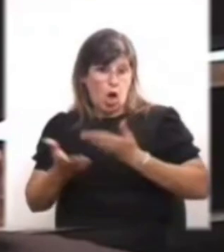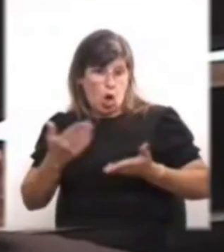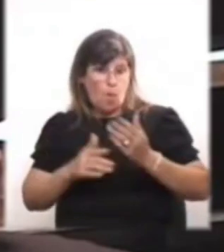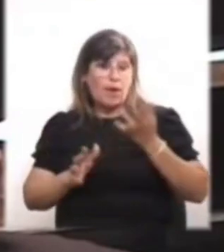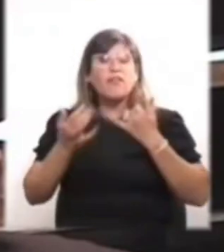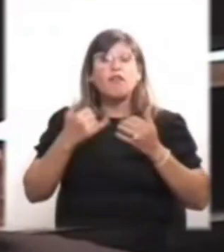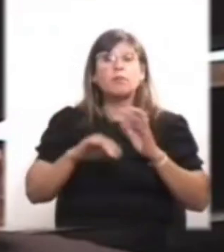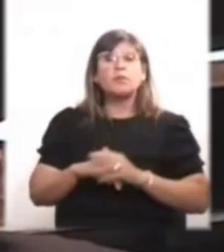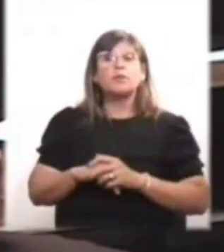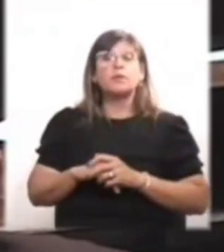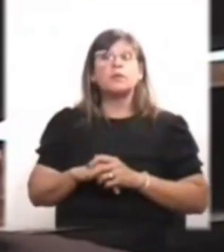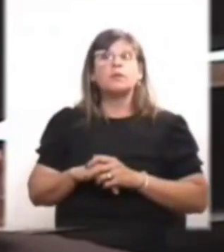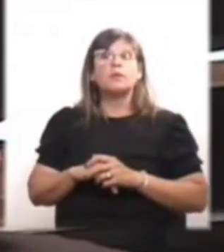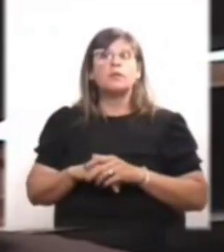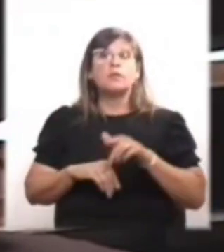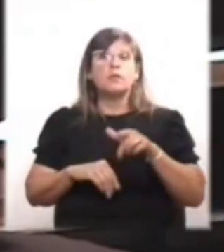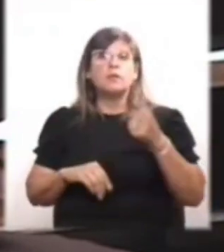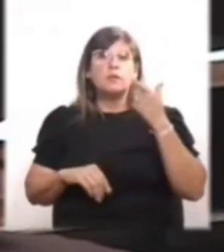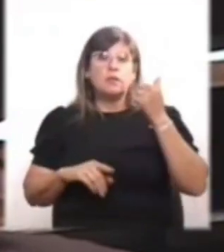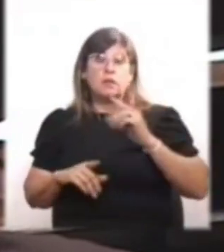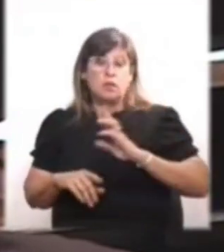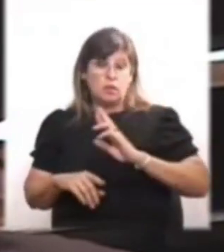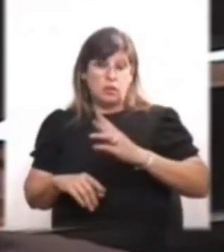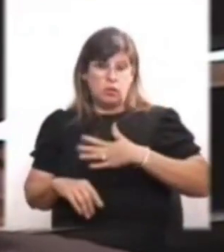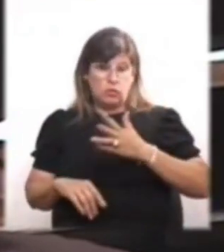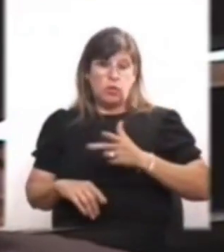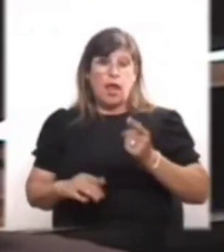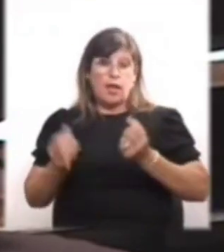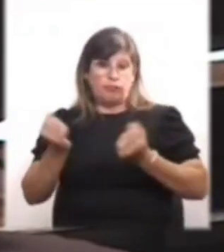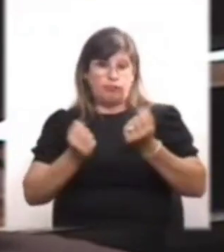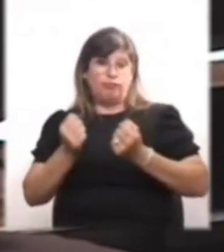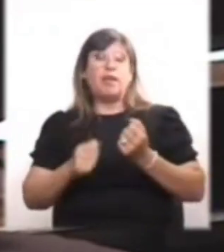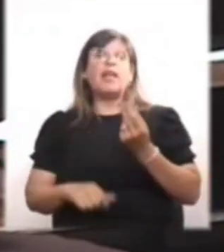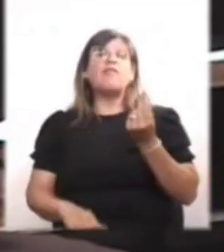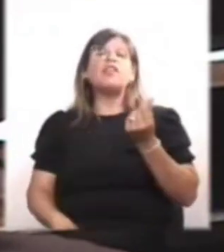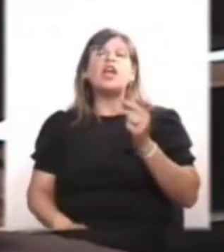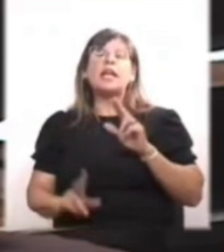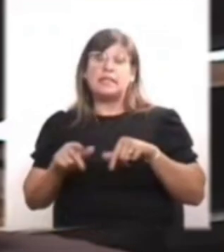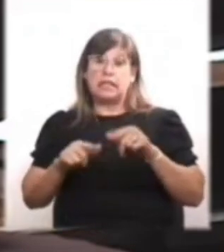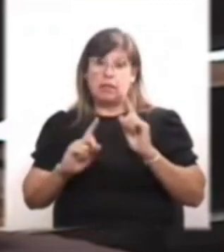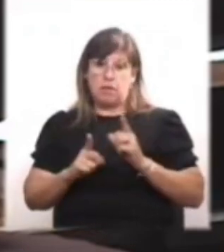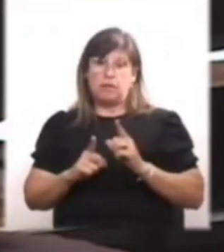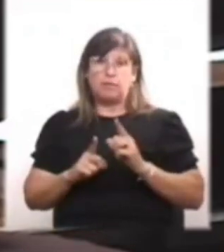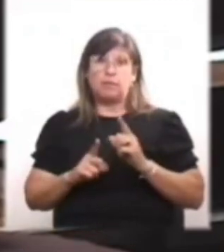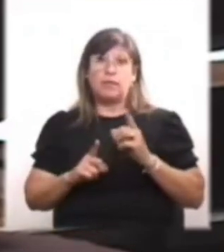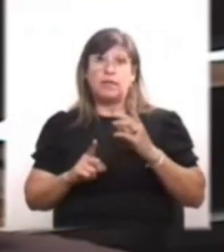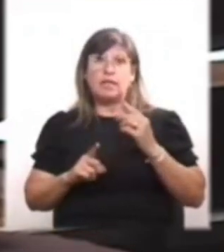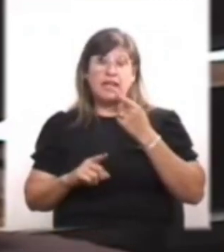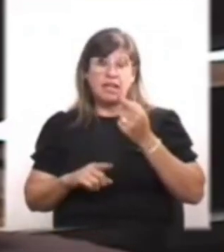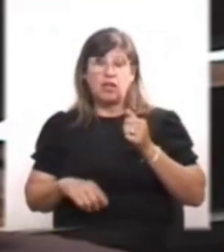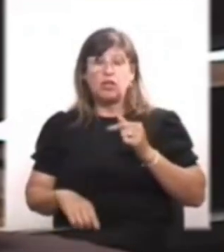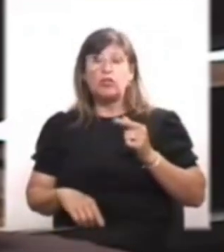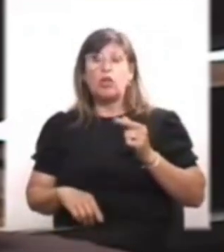la información, recursos humanos, vehículos y gestión financiera. Y aquí viene lo que yo digo cuando hay poca